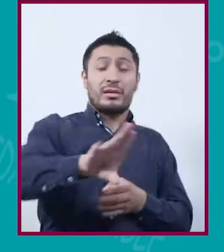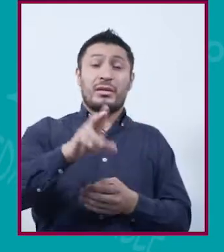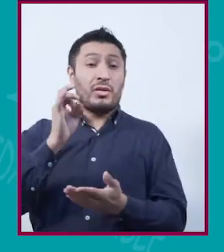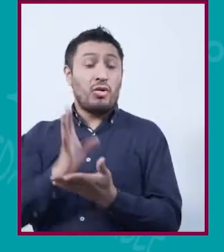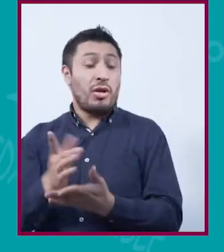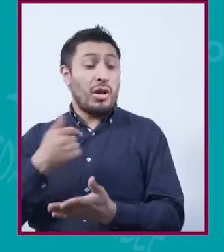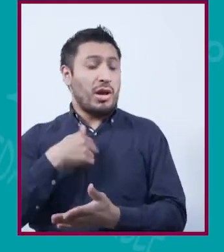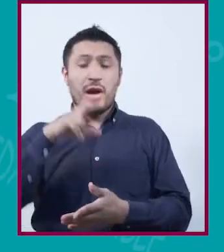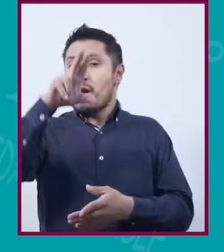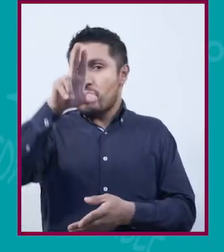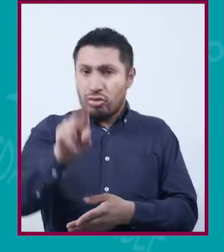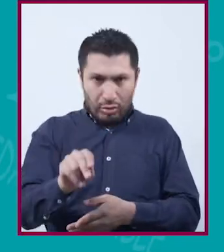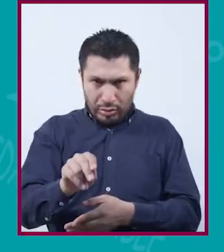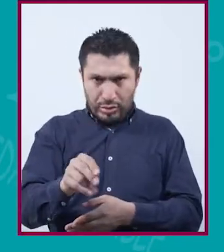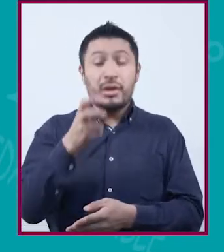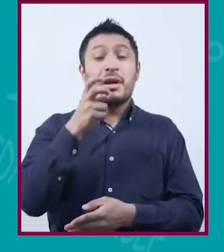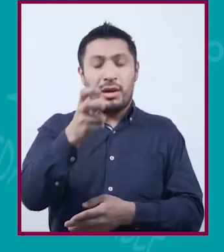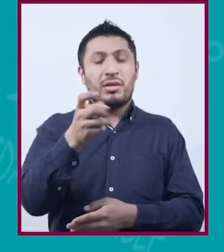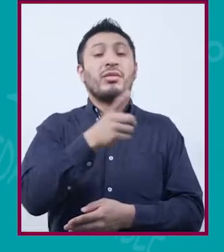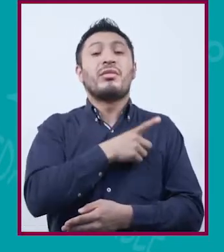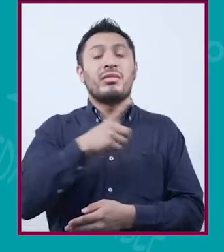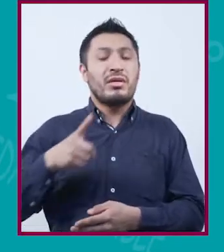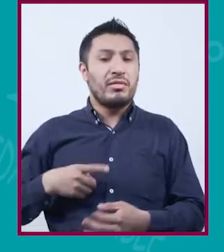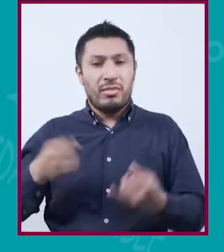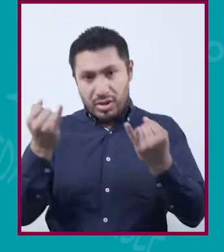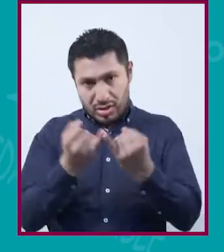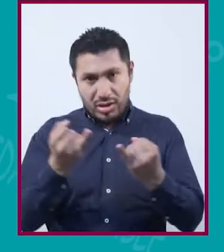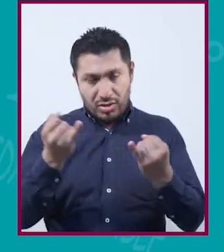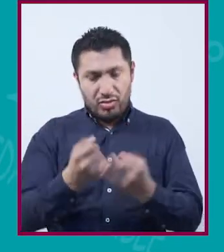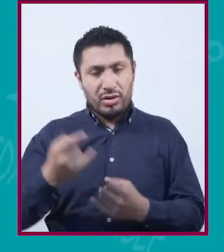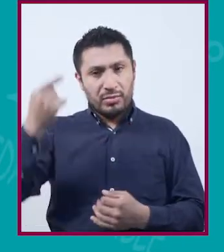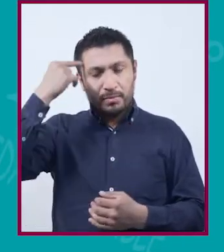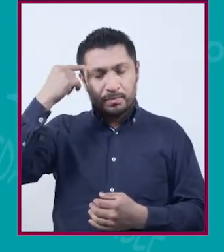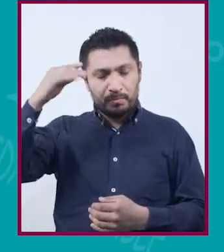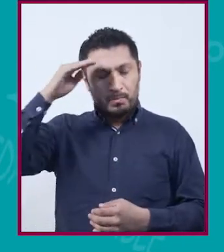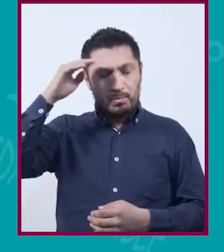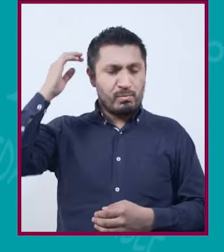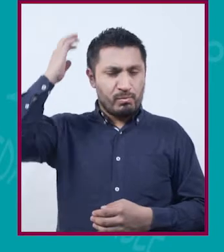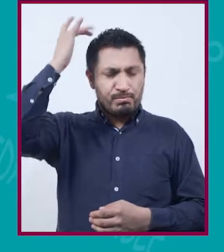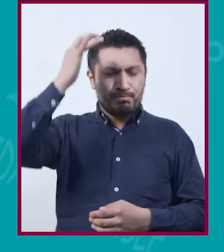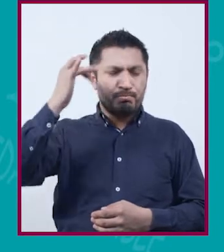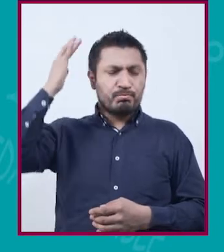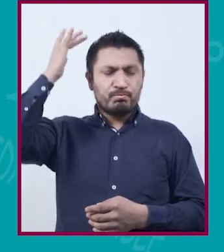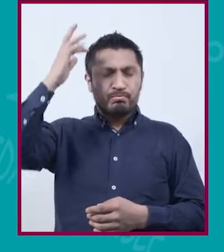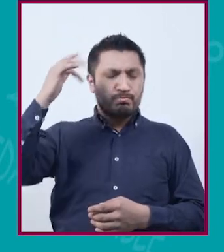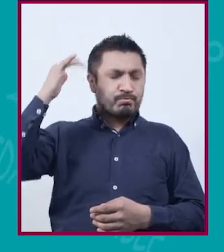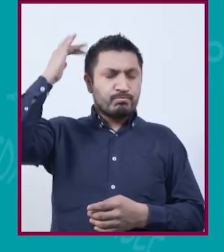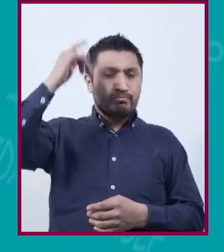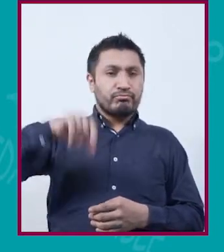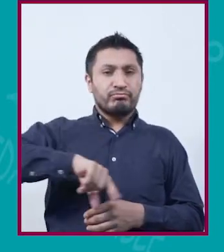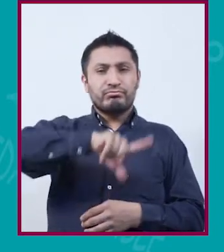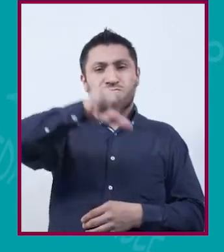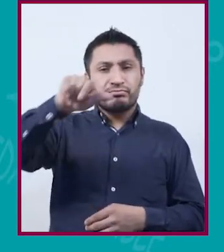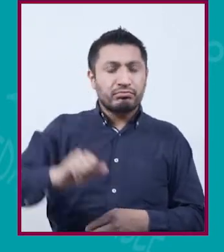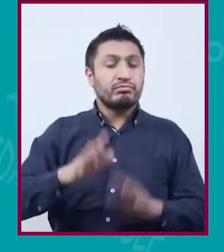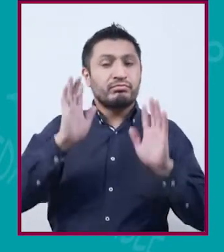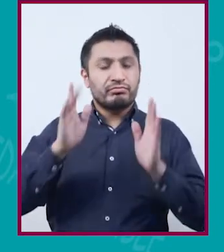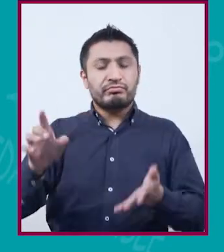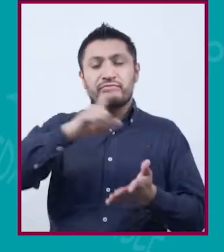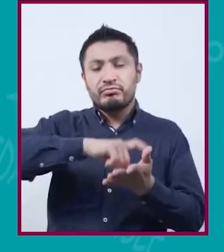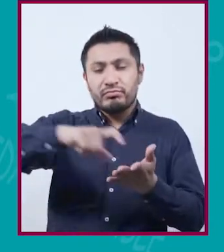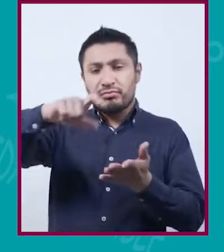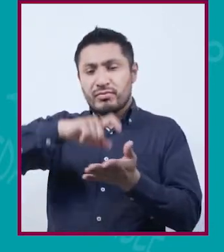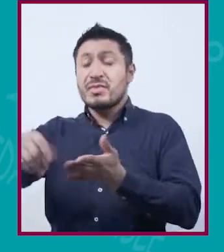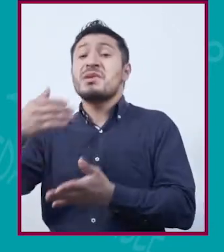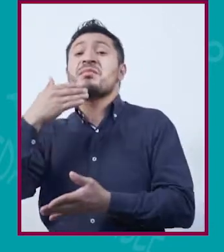personas sin recursos. Más que nada, eso también tiene que ser primero un pensamiento analítico y después hacer